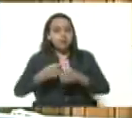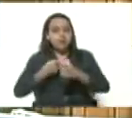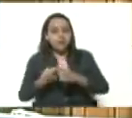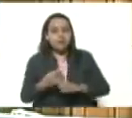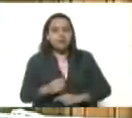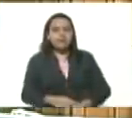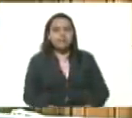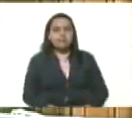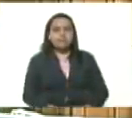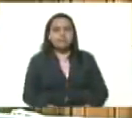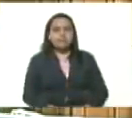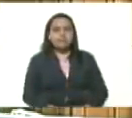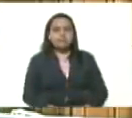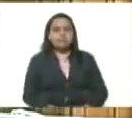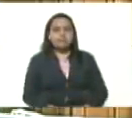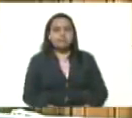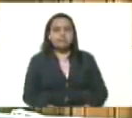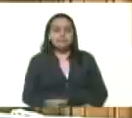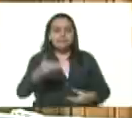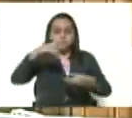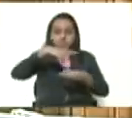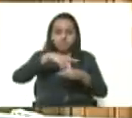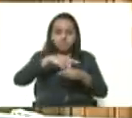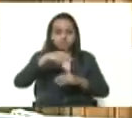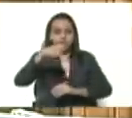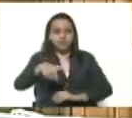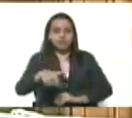ustedes en los datos,